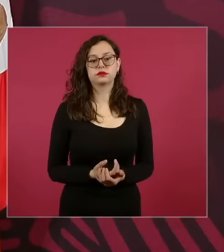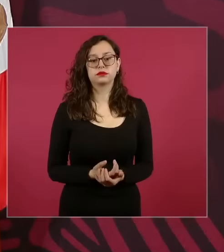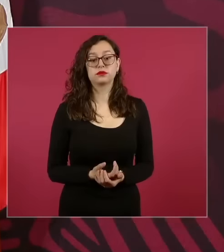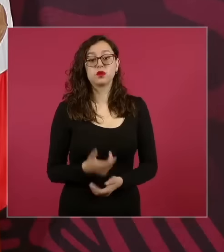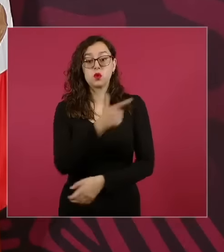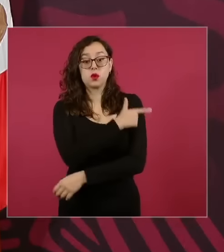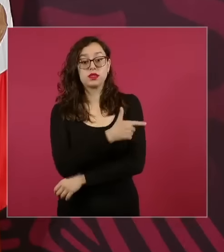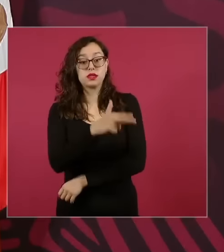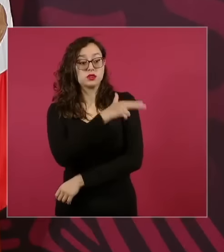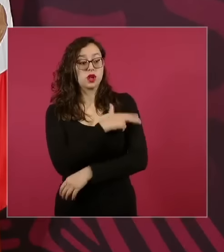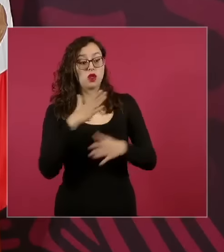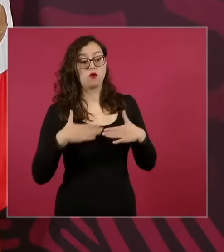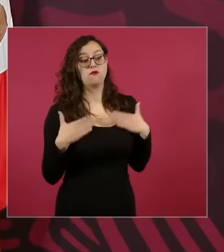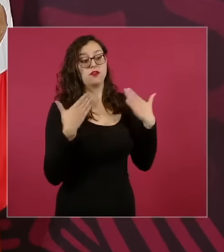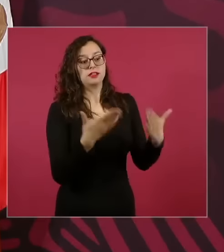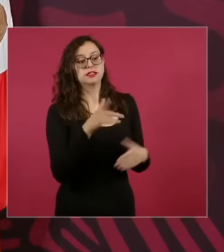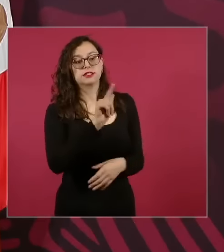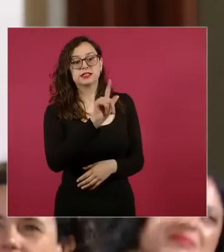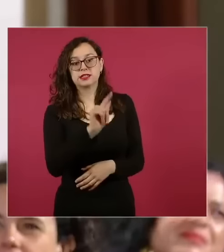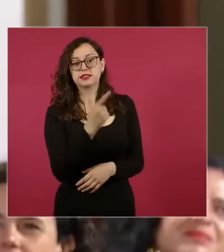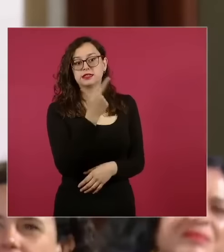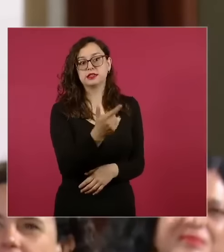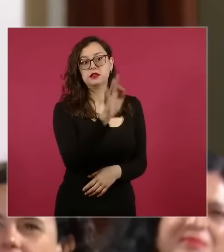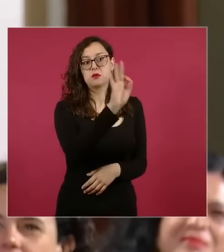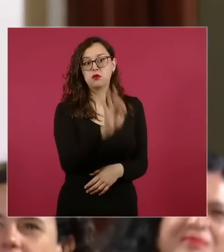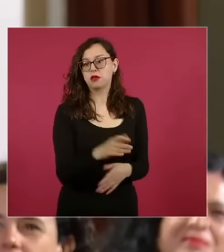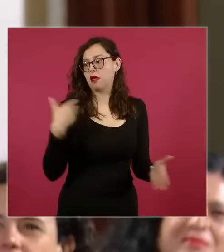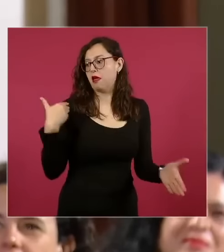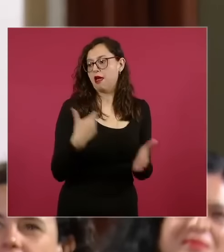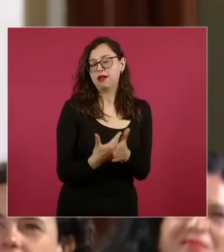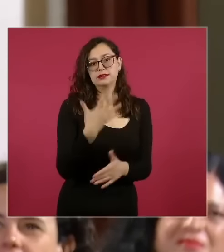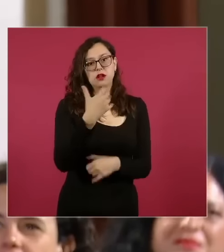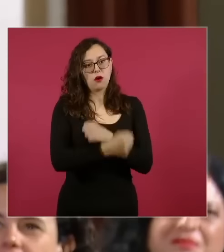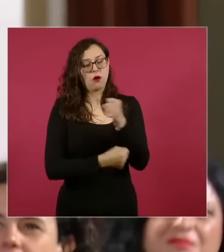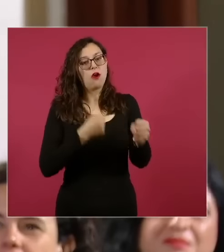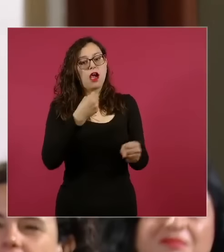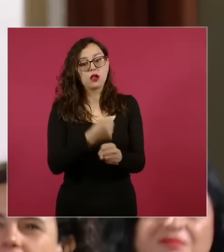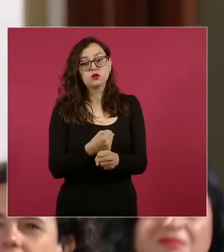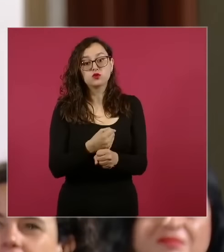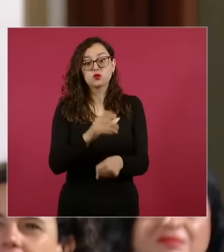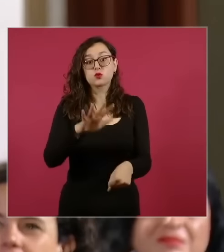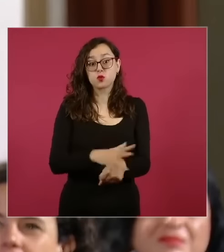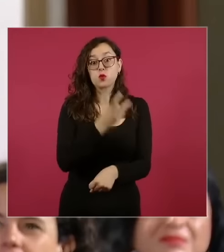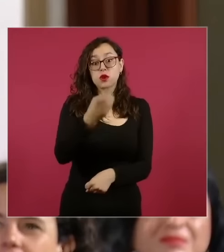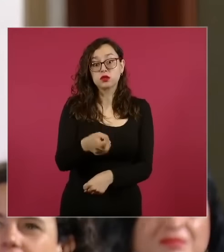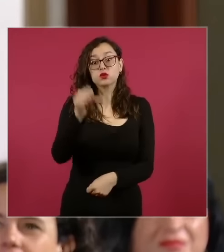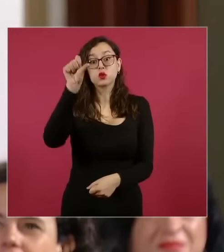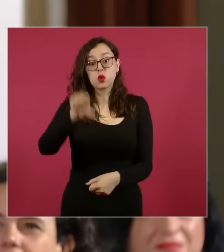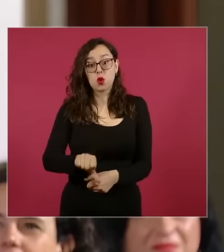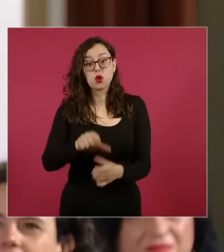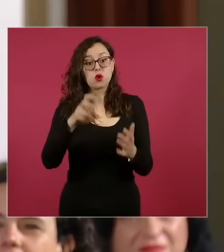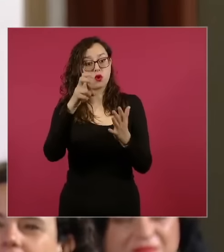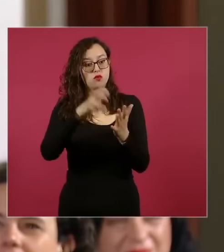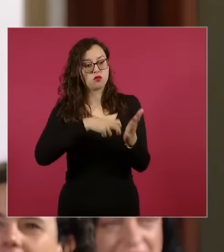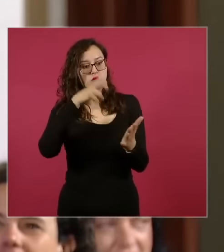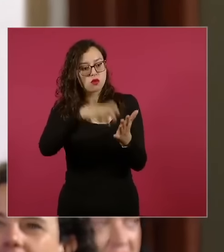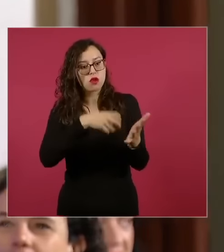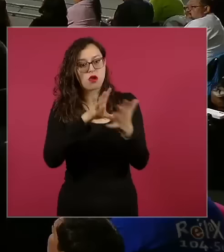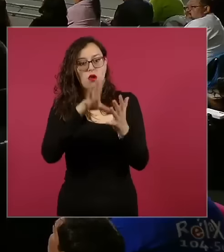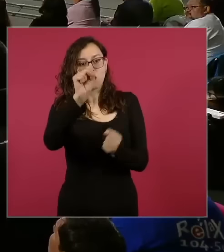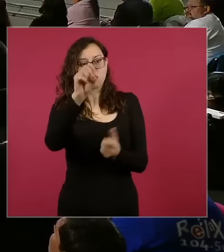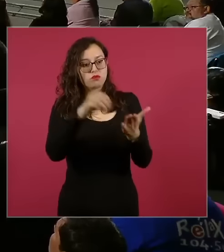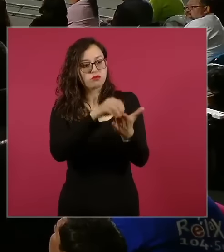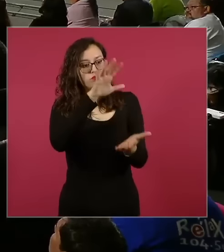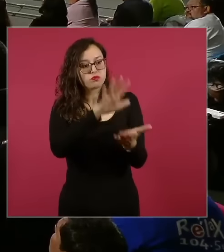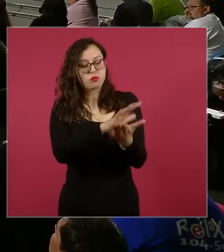que firmamos hoy de la reforma constitucional es fundamental para que al